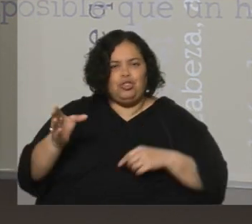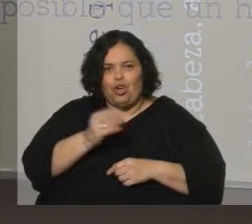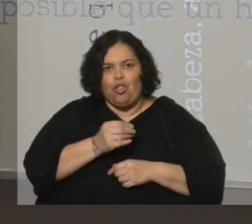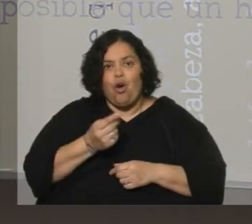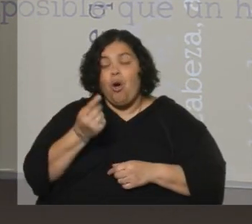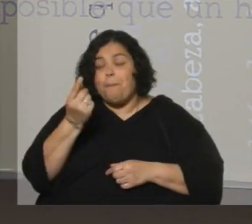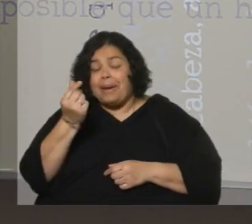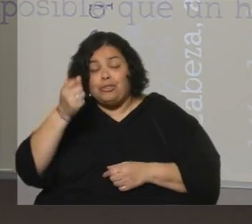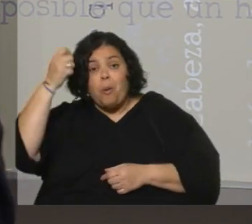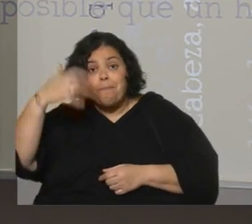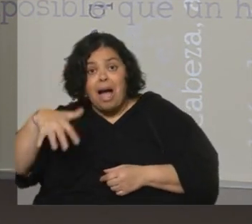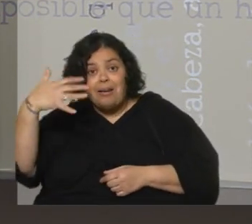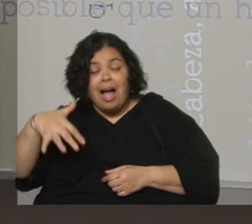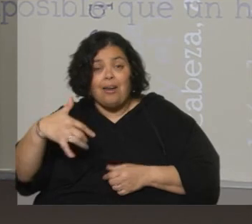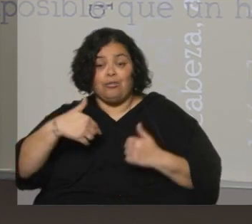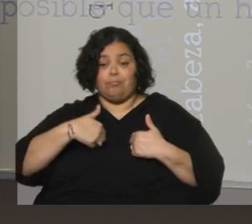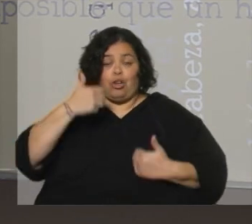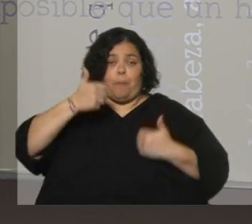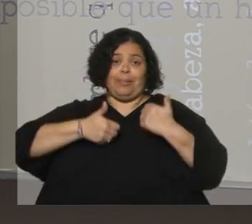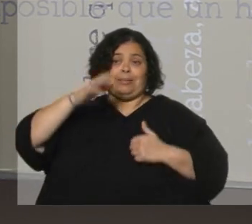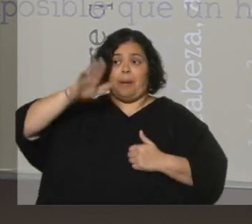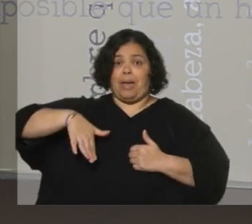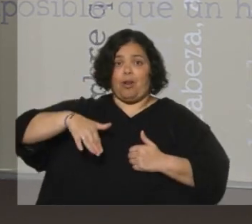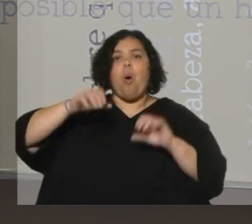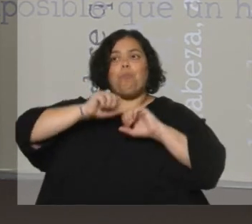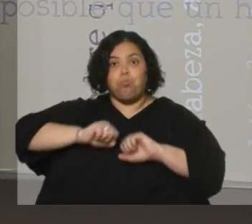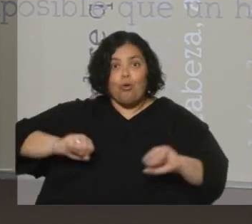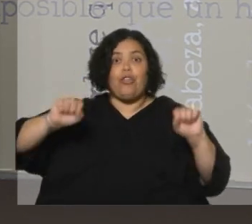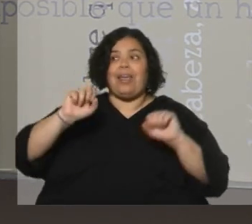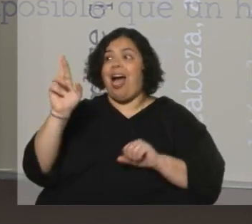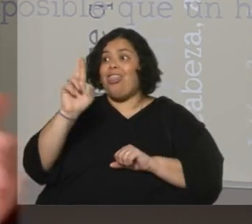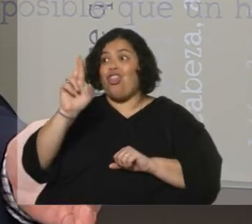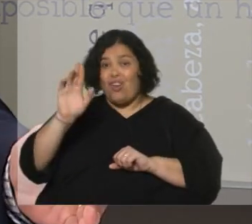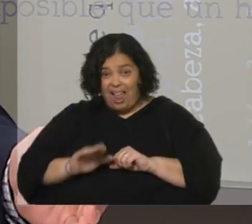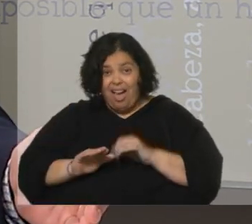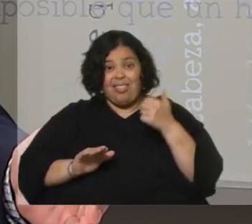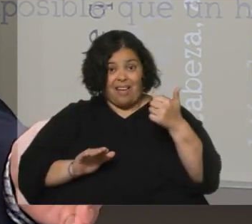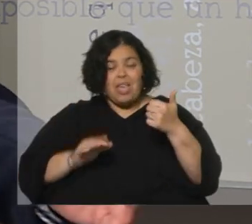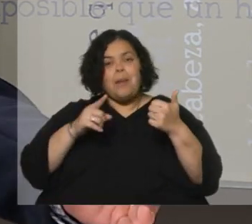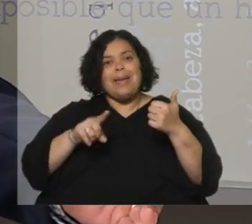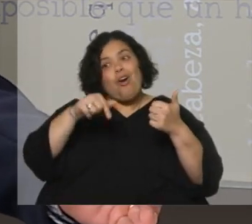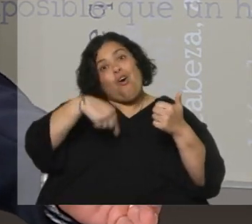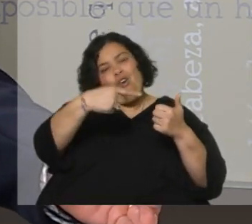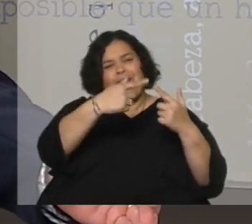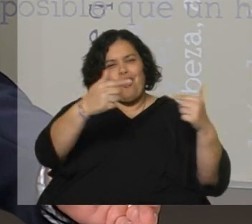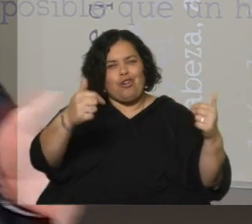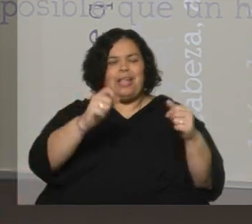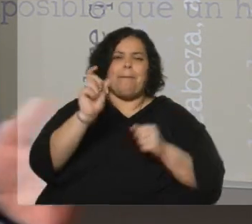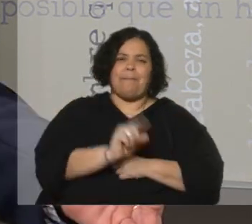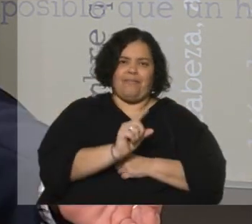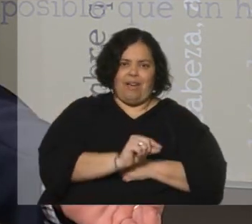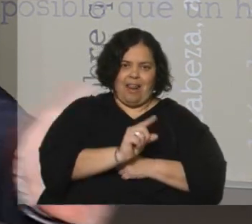perder competitividad vos podrías de repente manejar un dólar un poco más flaco por decir una manera pero tendrías que por otro lado tener ciertas